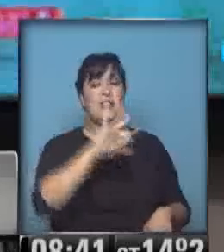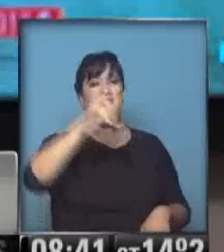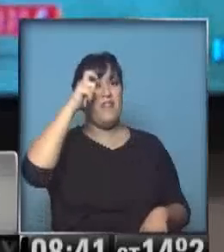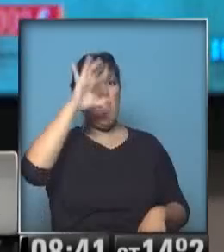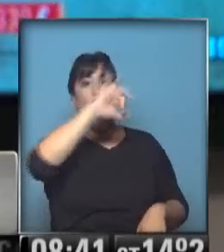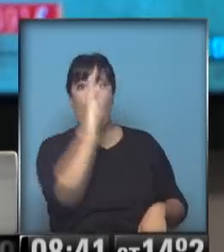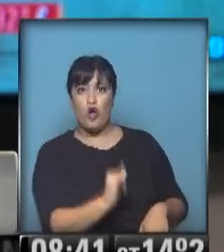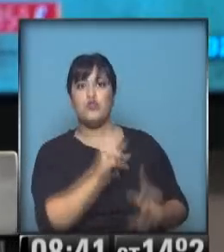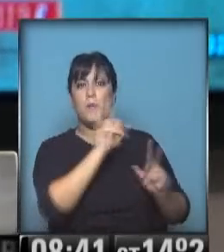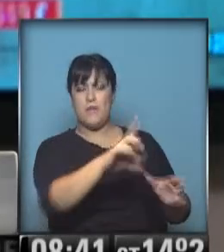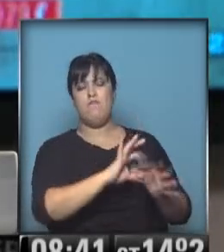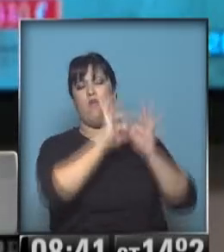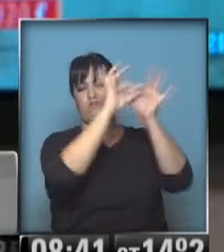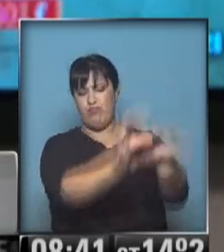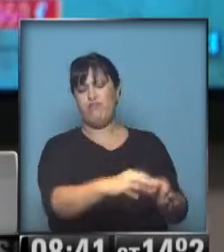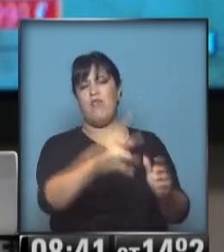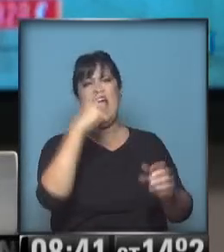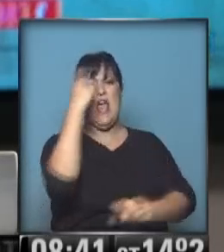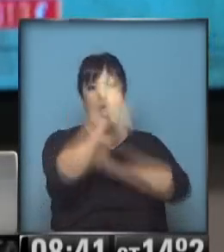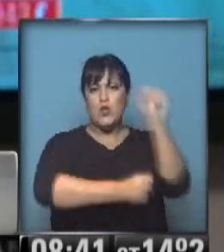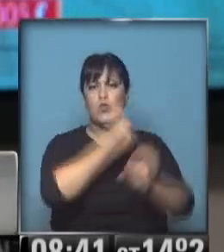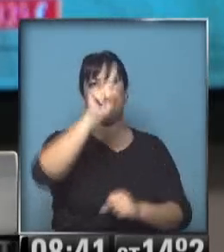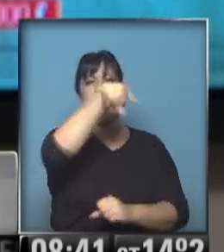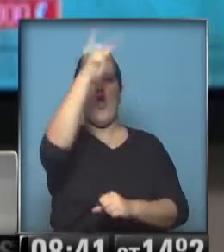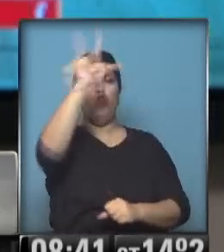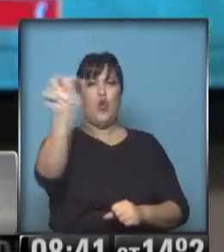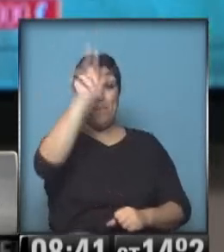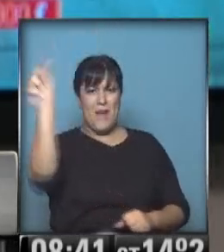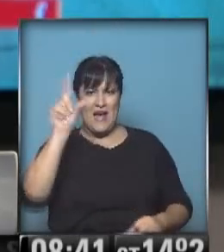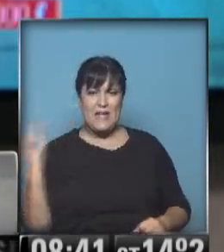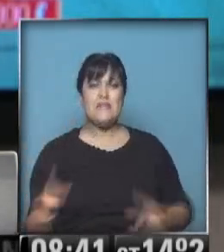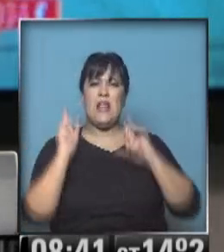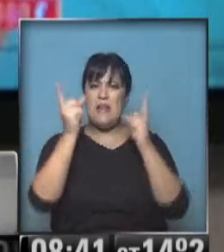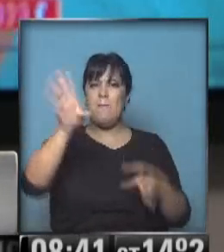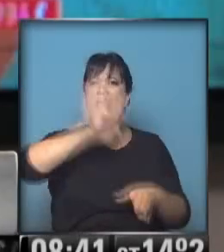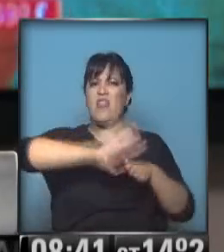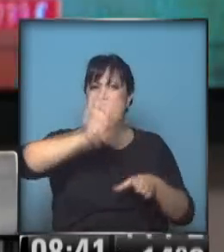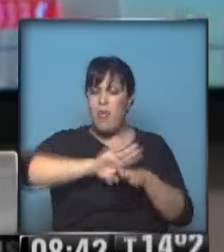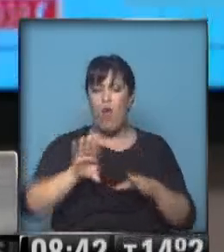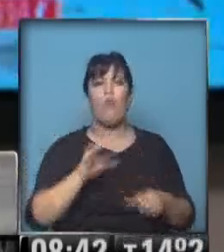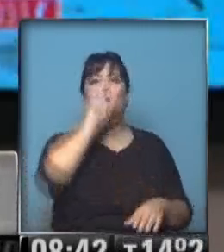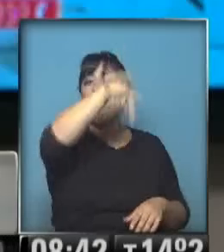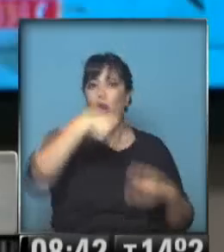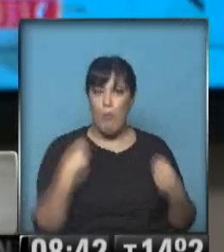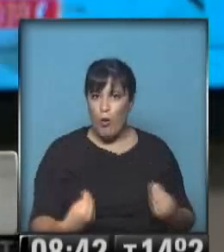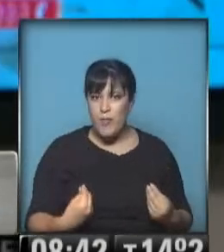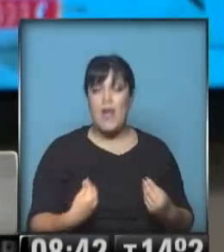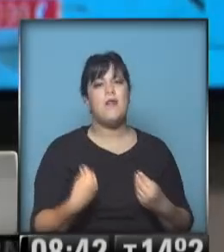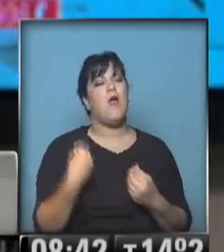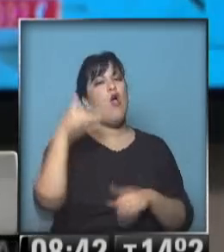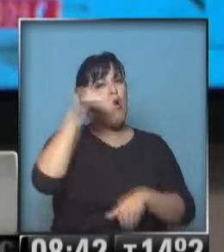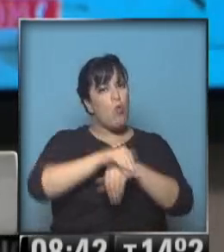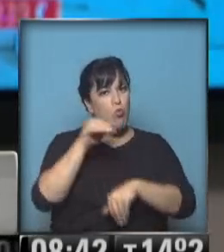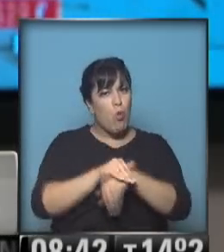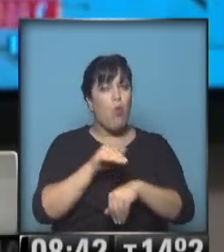esa del capital financiero internacional el tema de un endeudamiento generado simplemente para financiar